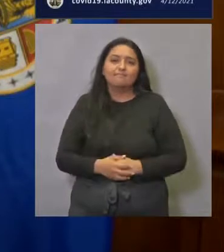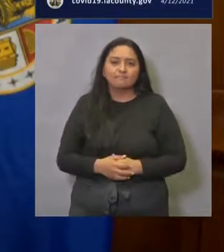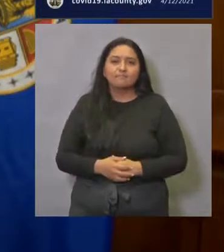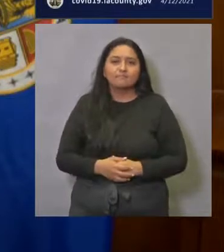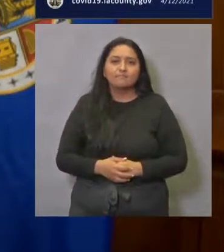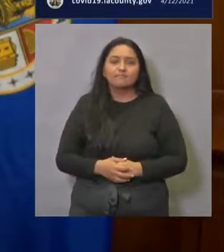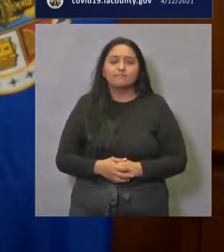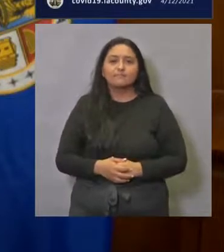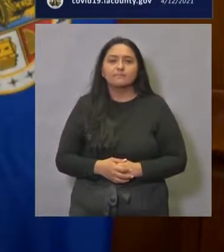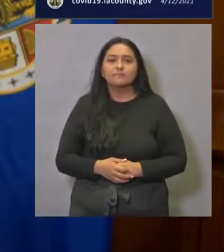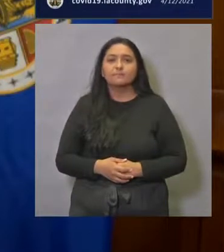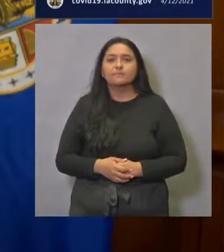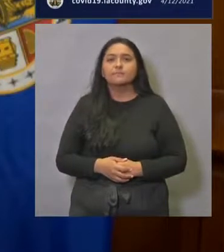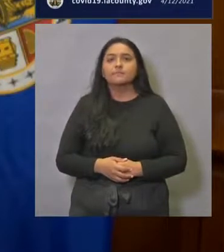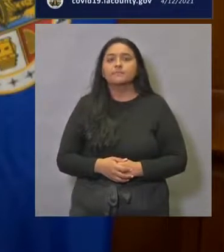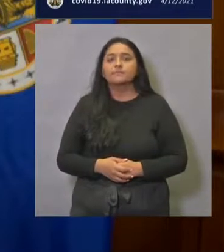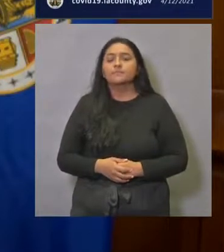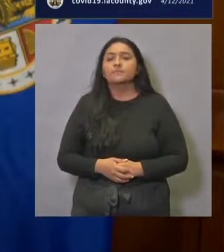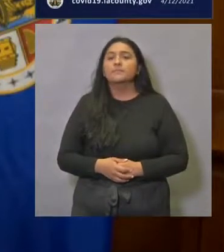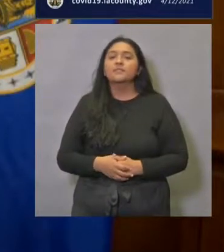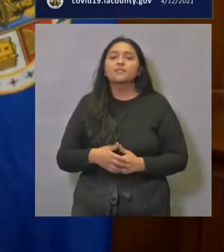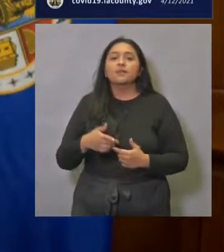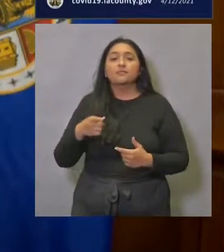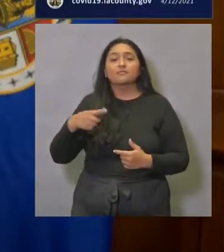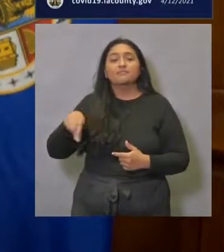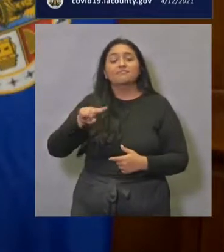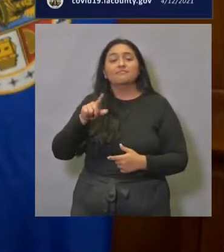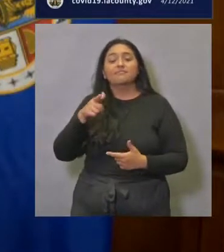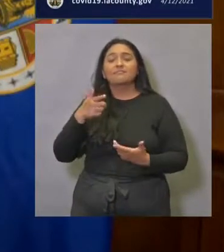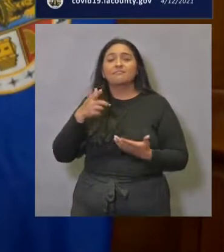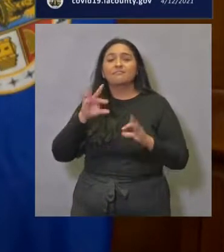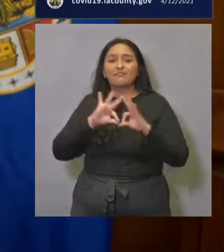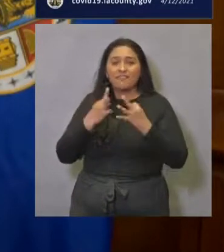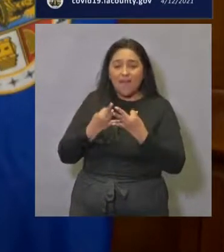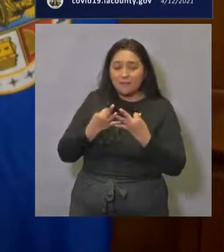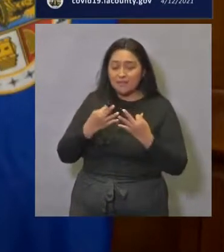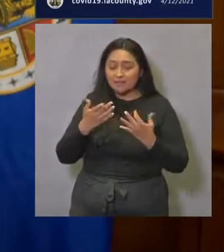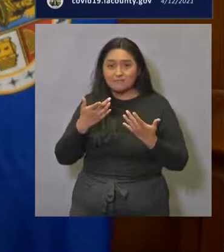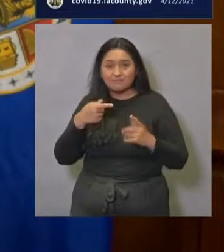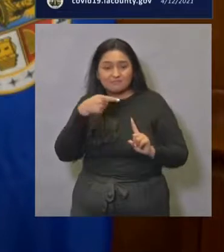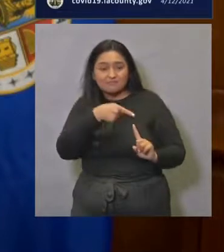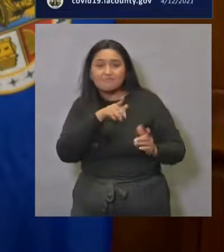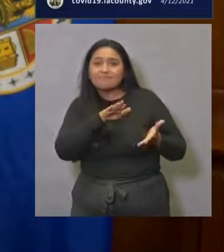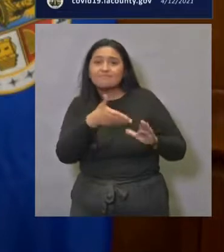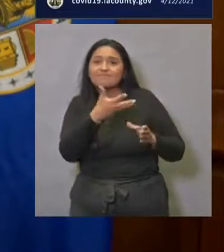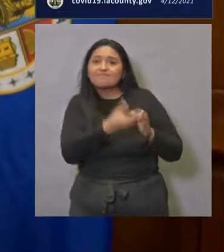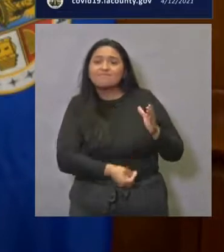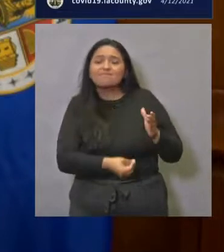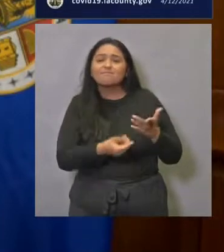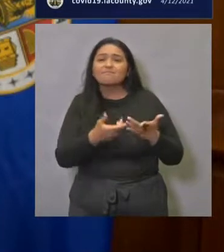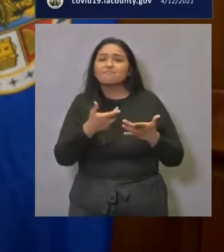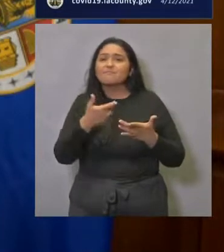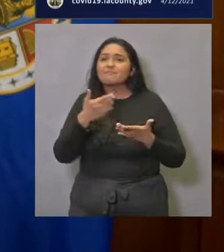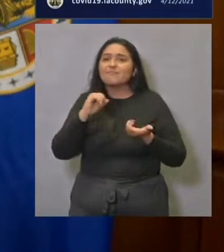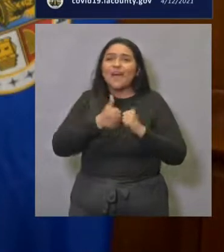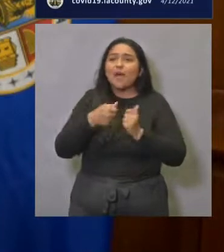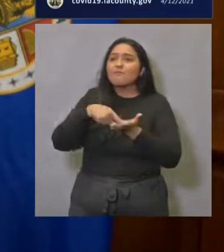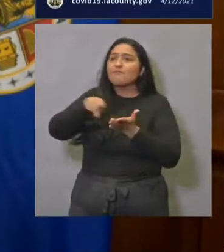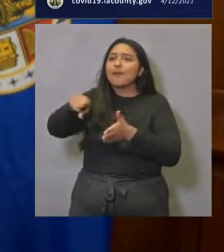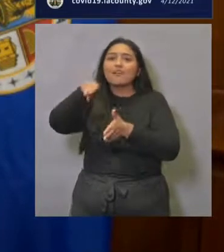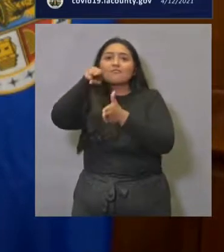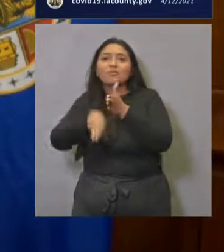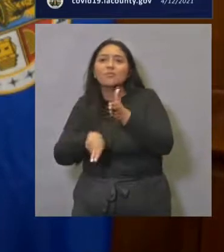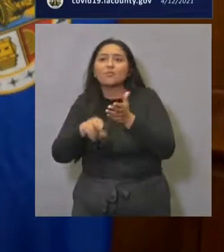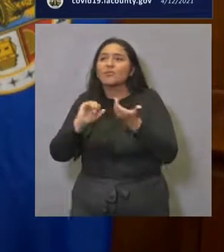último que deben preocupar las familias que han perdido seres queridos es cómo pagar los servicios del